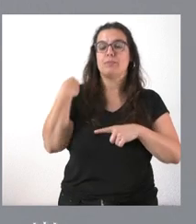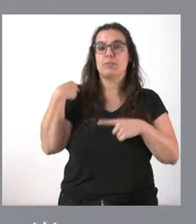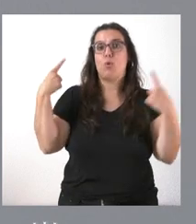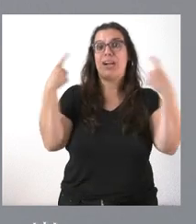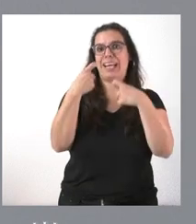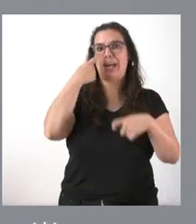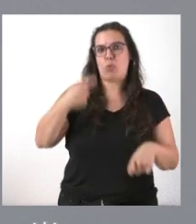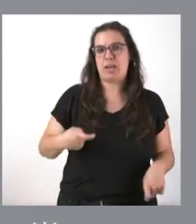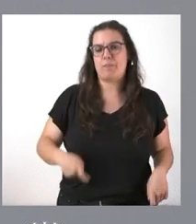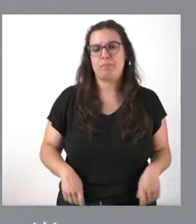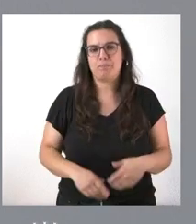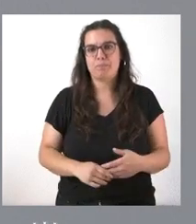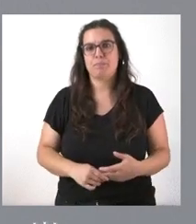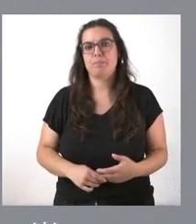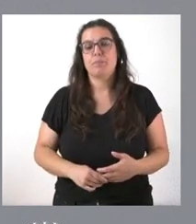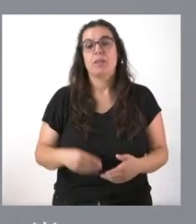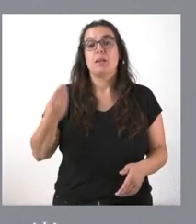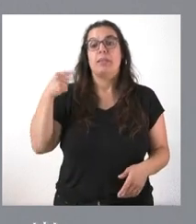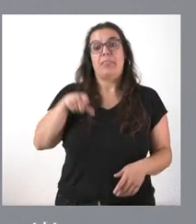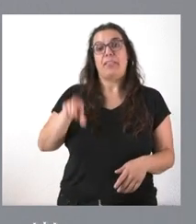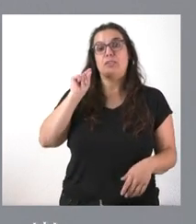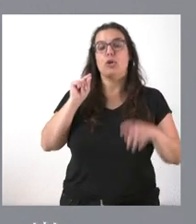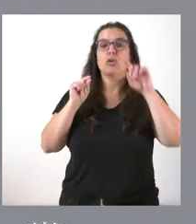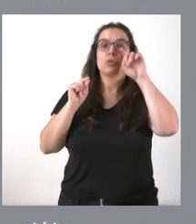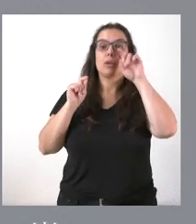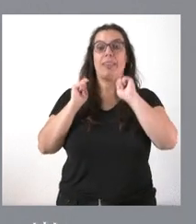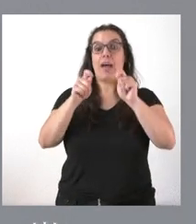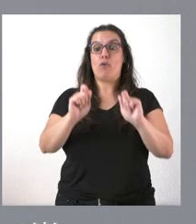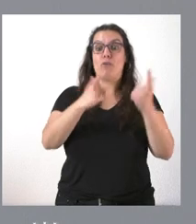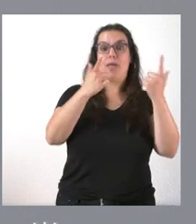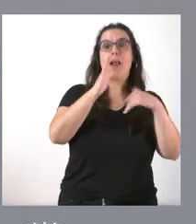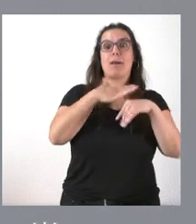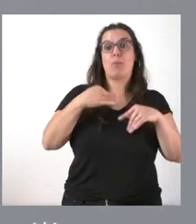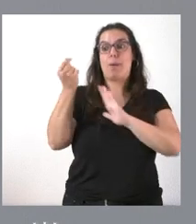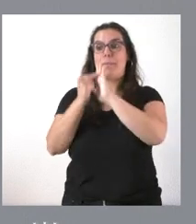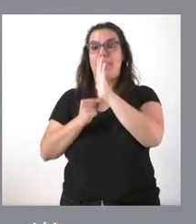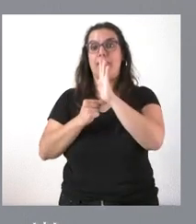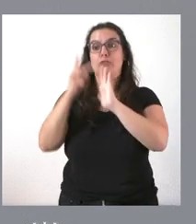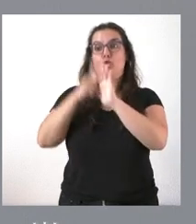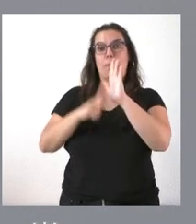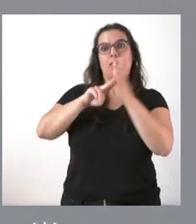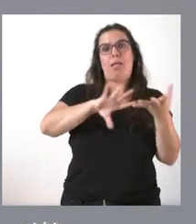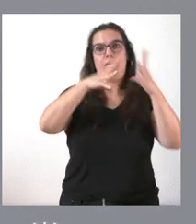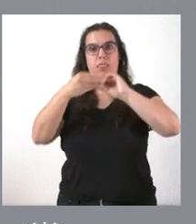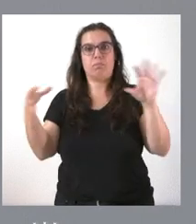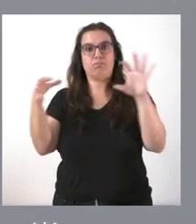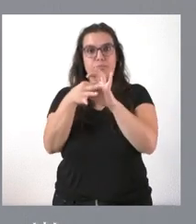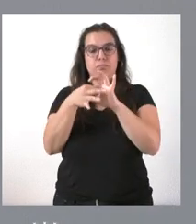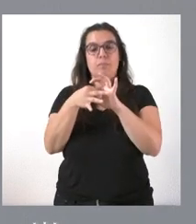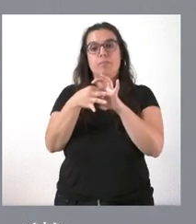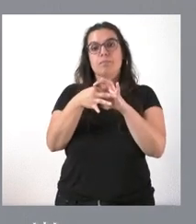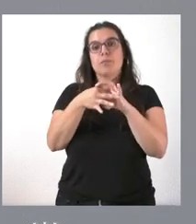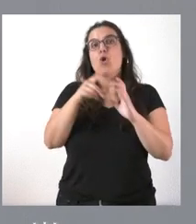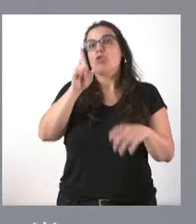de Ucrania esta decisión se toma para poder adaptar medidas normativas y así como otras